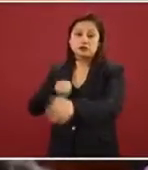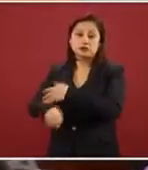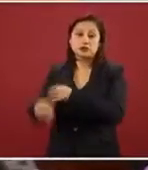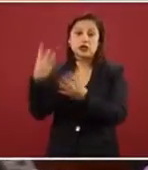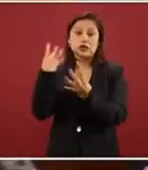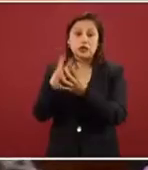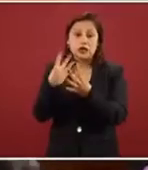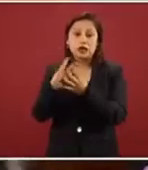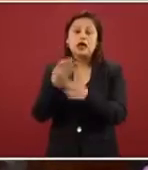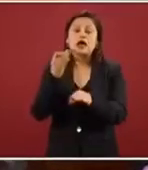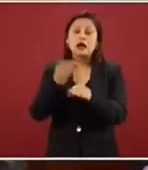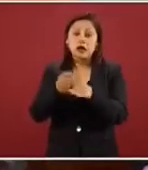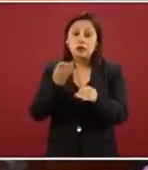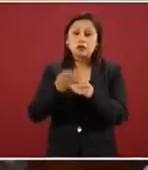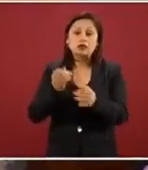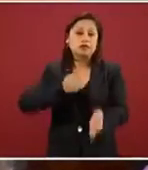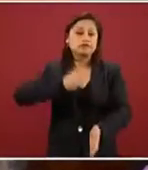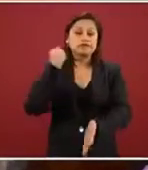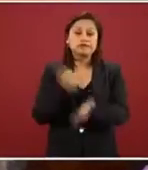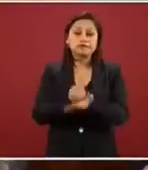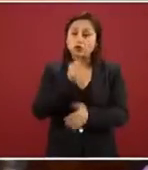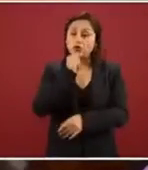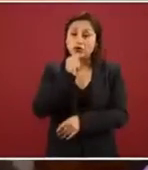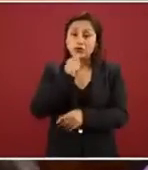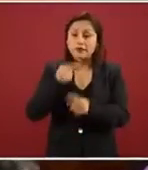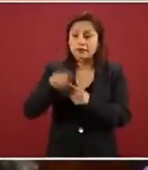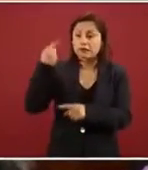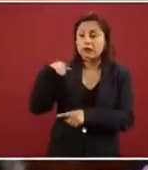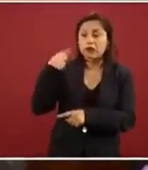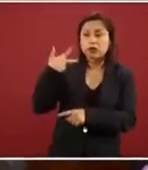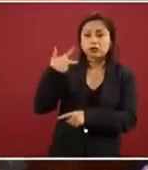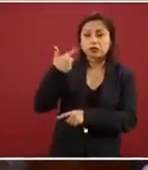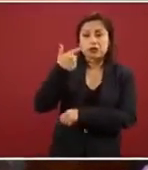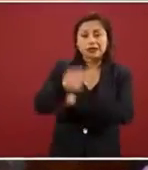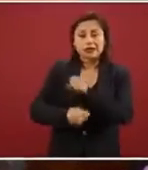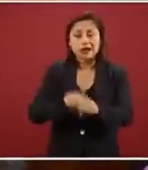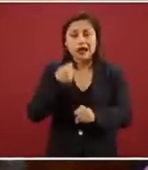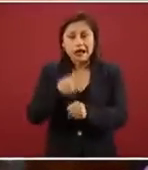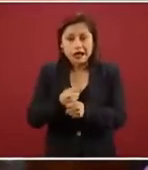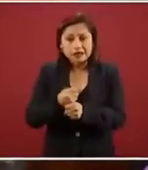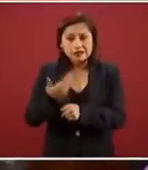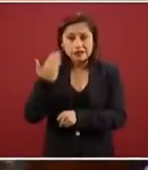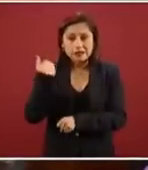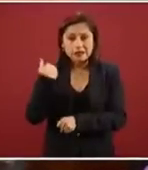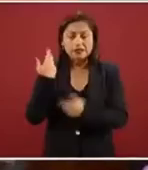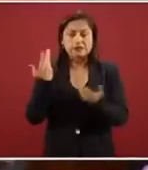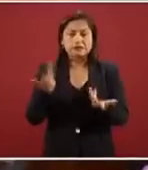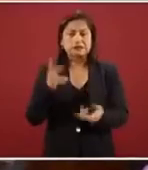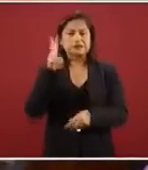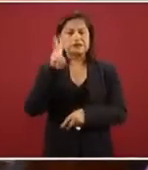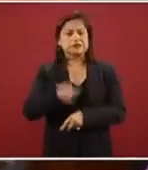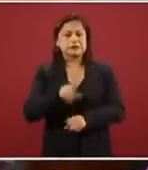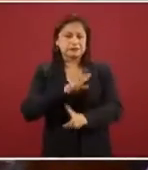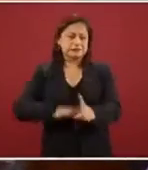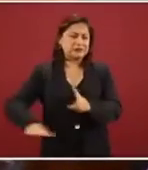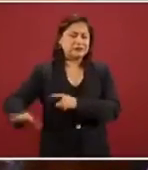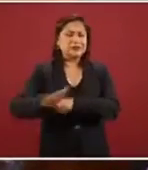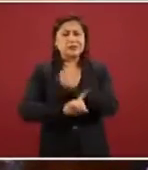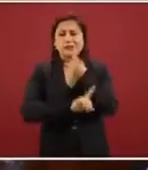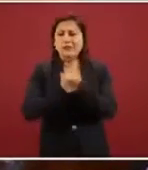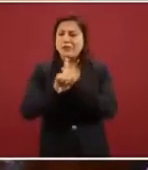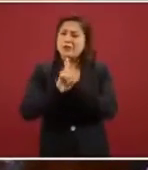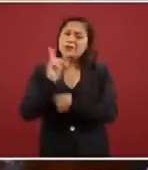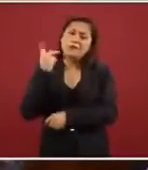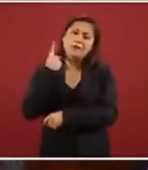sin sentencia desde hace 7 y 8 años. O sea, esto ha sido una política prácticamente del